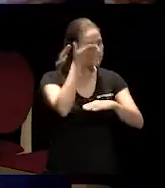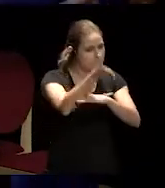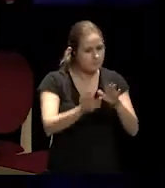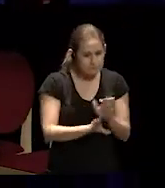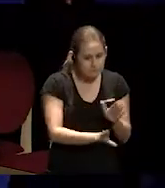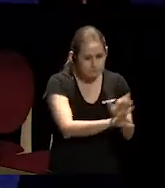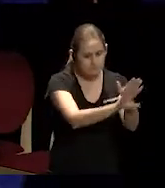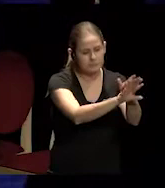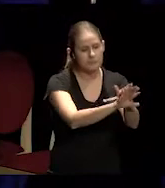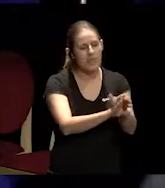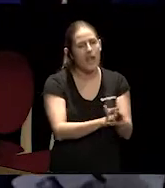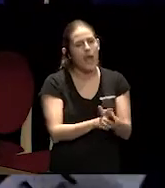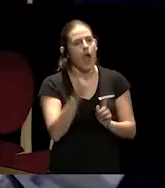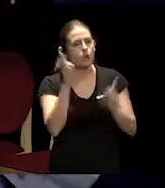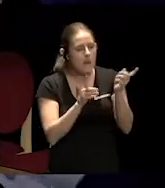la longitud del proyecto